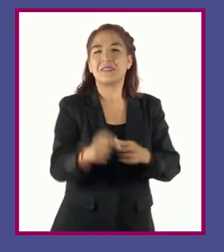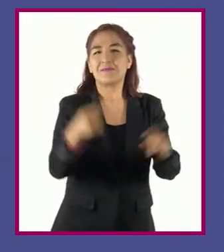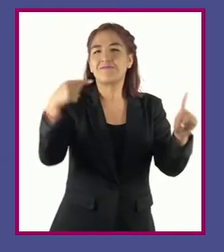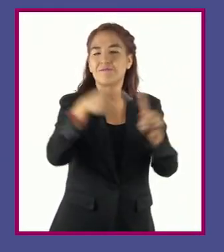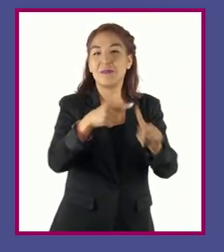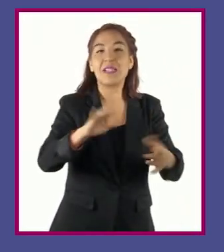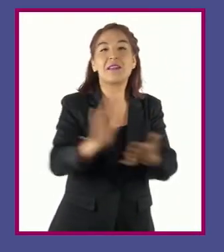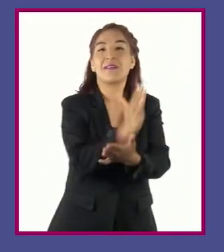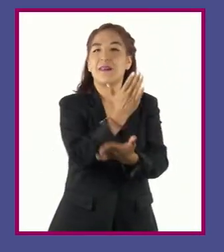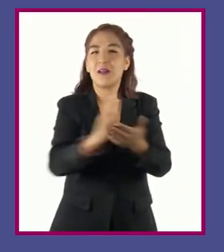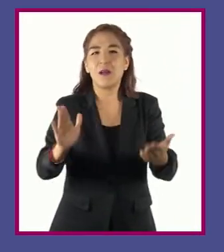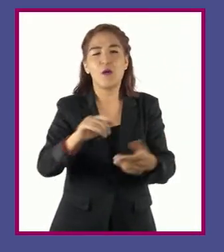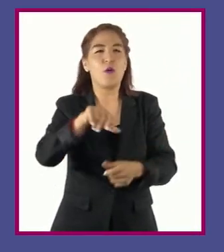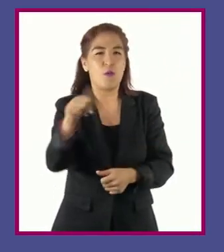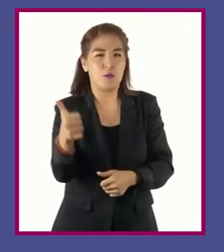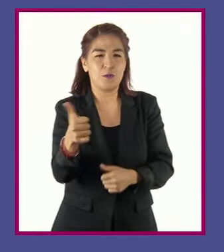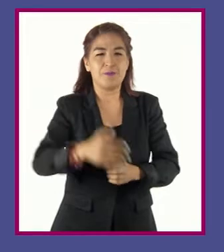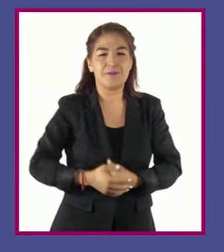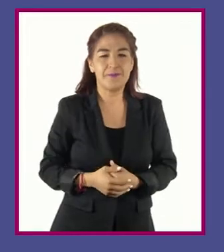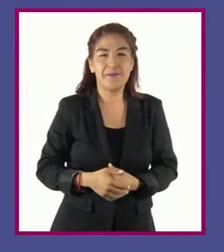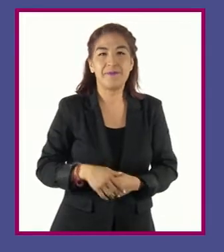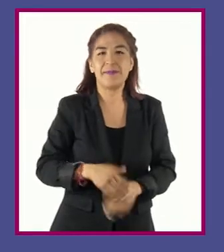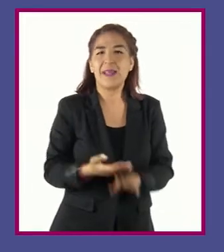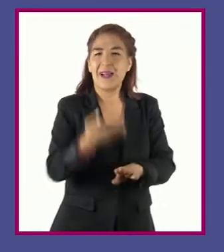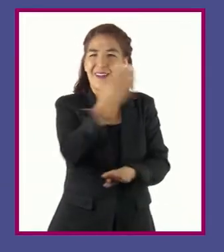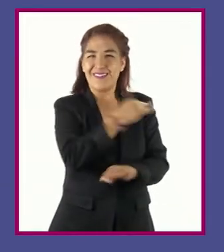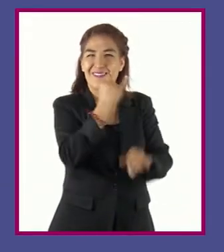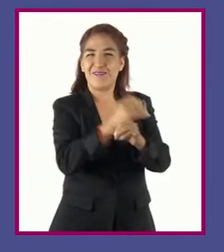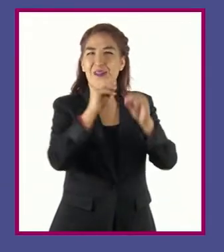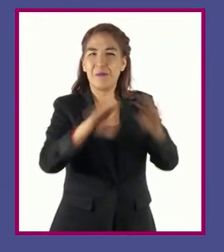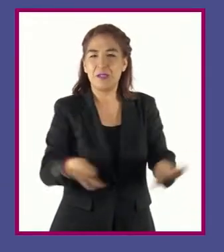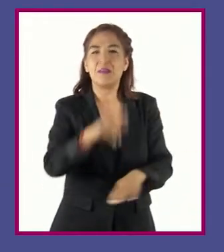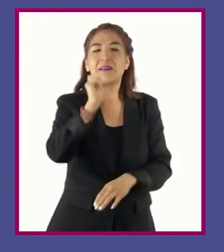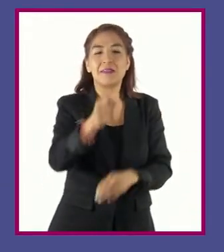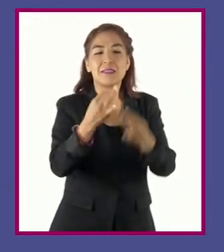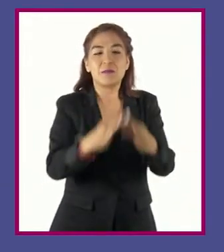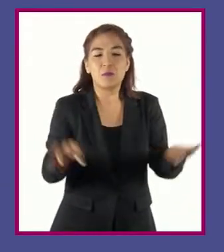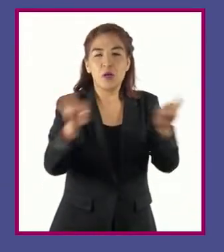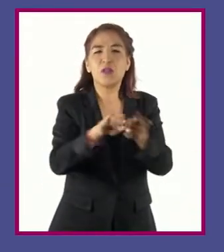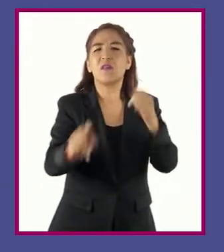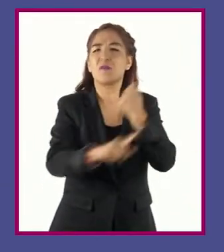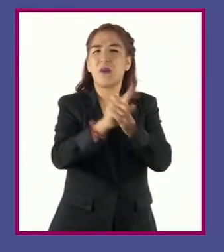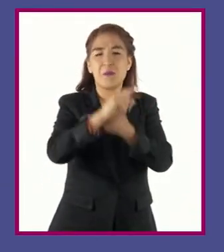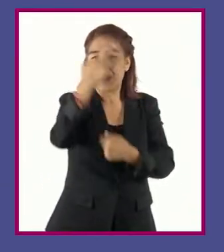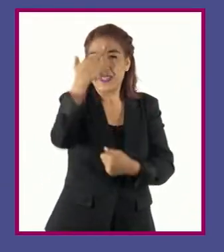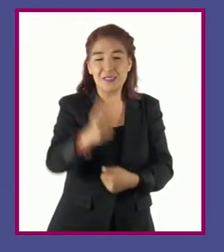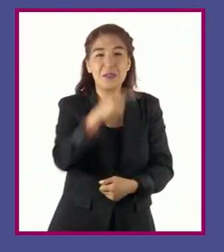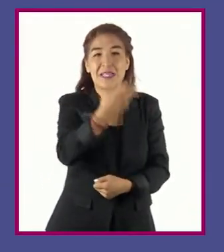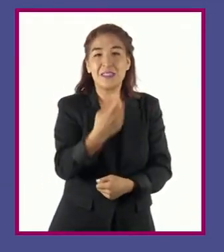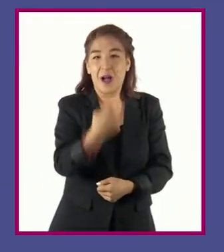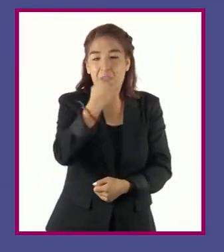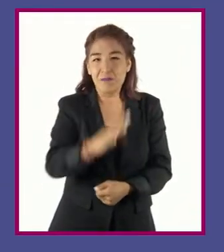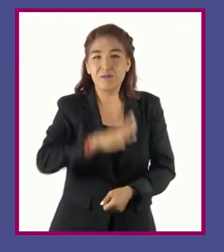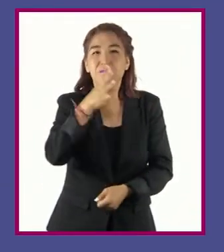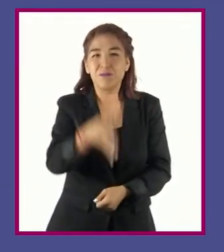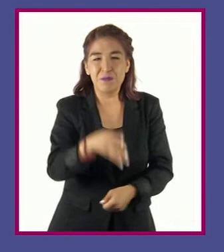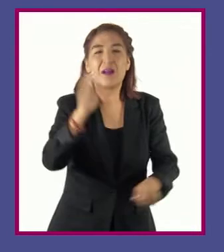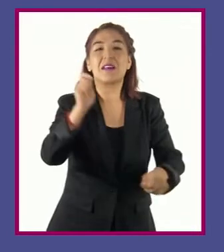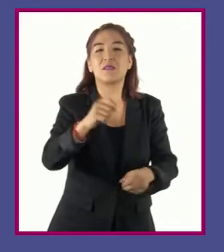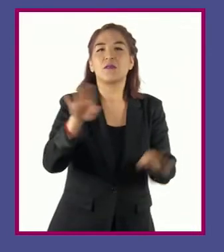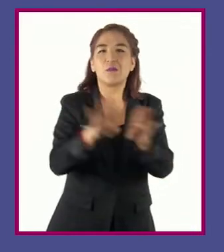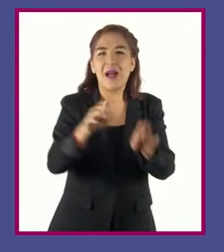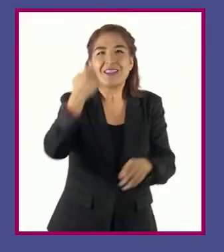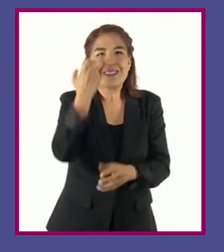de otras. En el texto anterior, la causa principal de la anorexia, según el autor, es la promoción de la